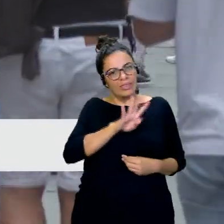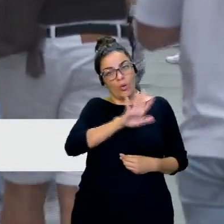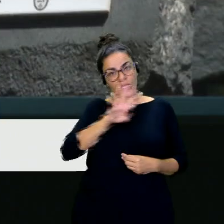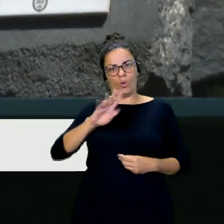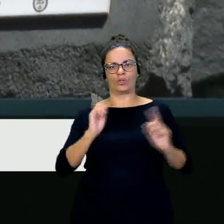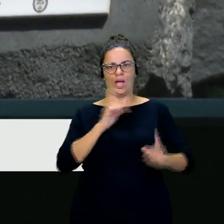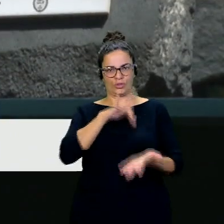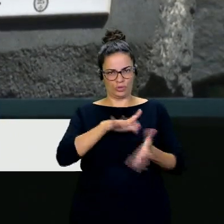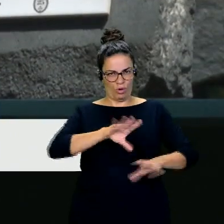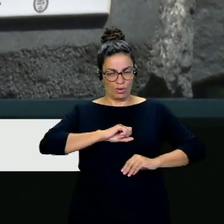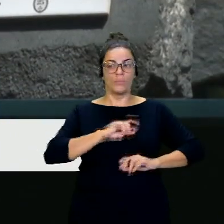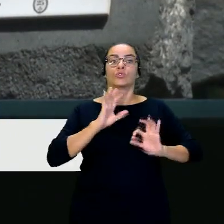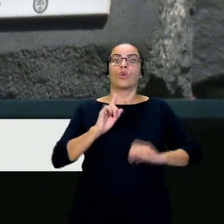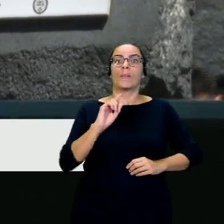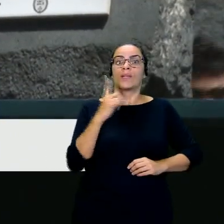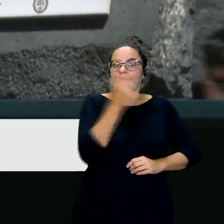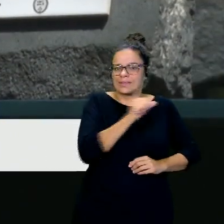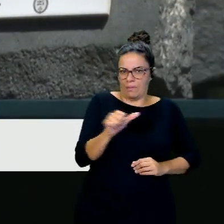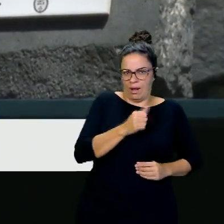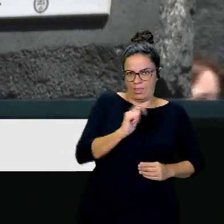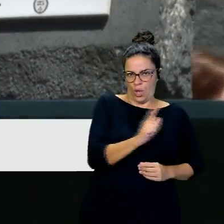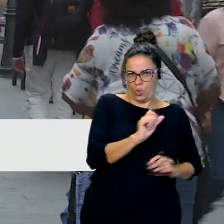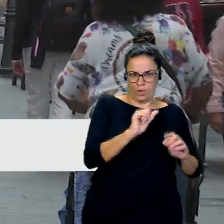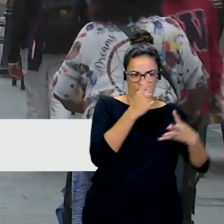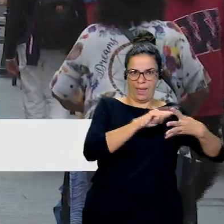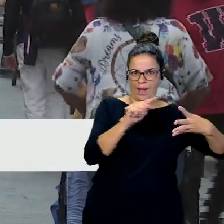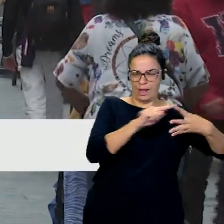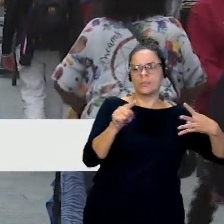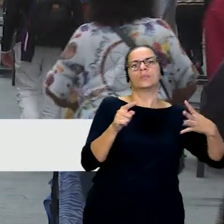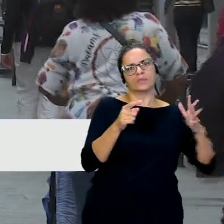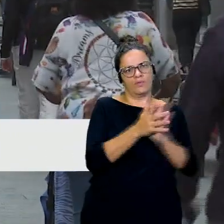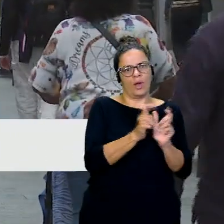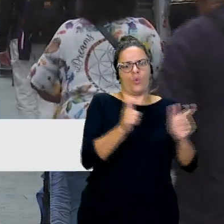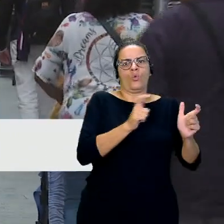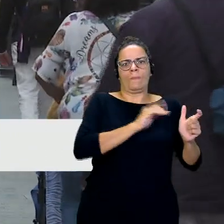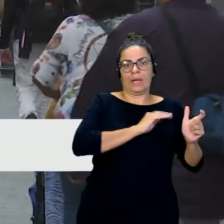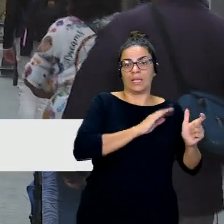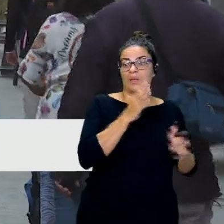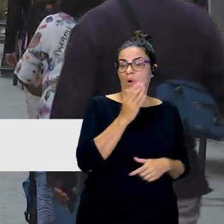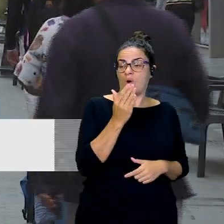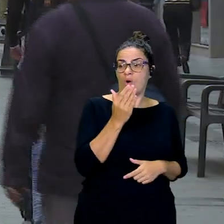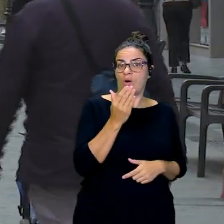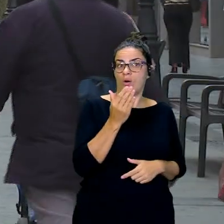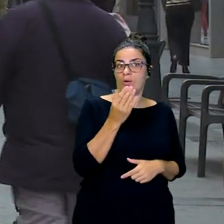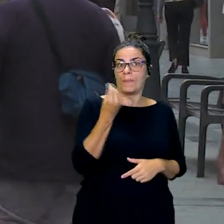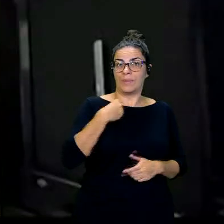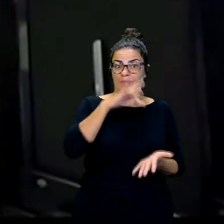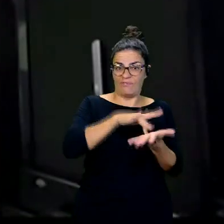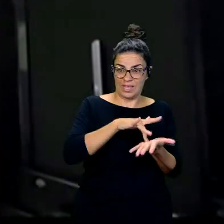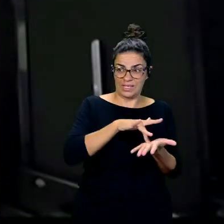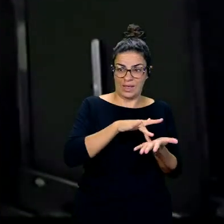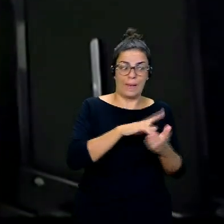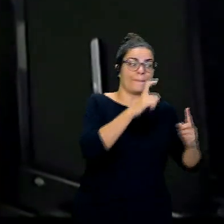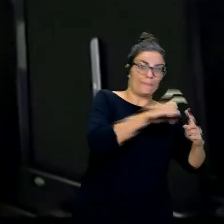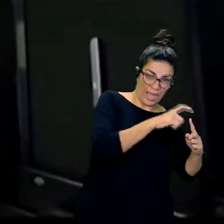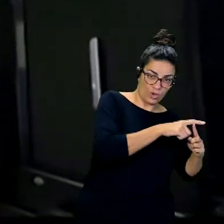la primera semana de julio. Una cifra que supone un gran incremento frente a los 14 casos registrados en la misma fecha, pero en